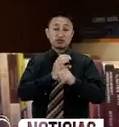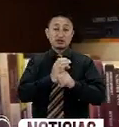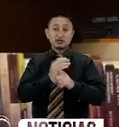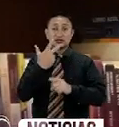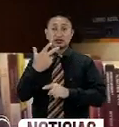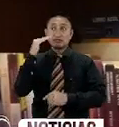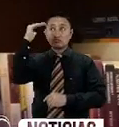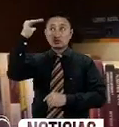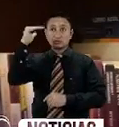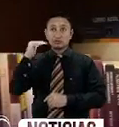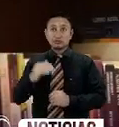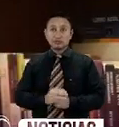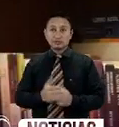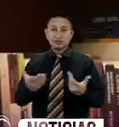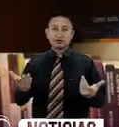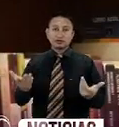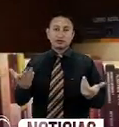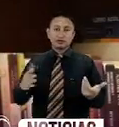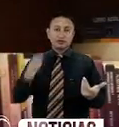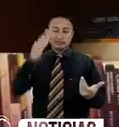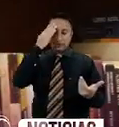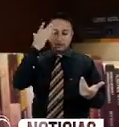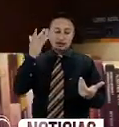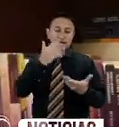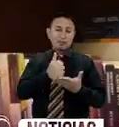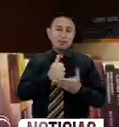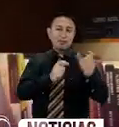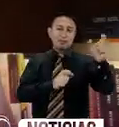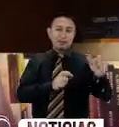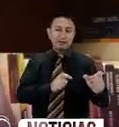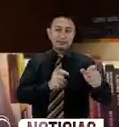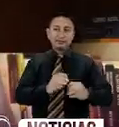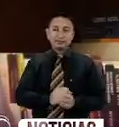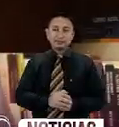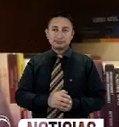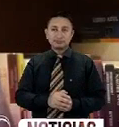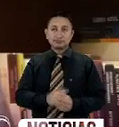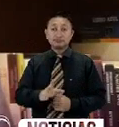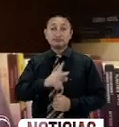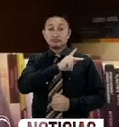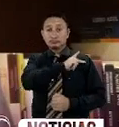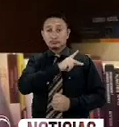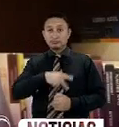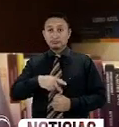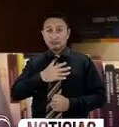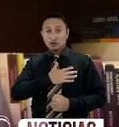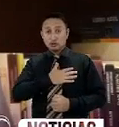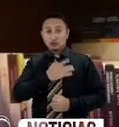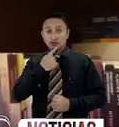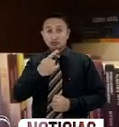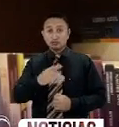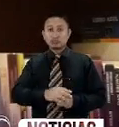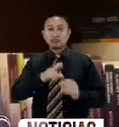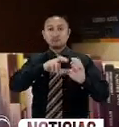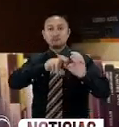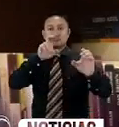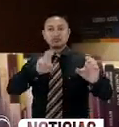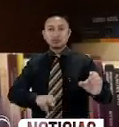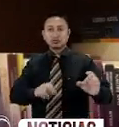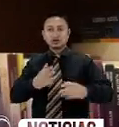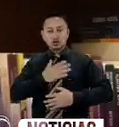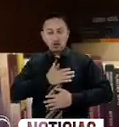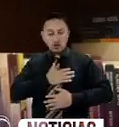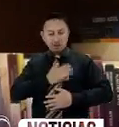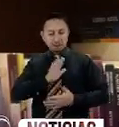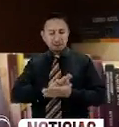primeros es obvio A quién quieren beneficiar a título personal anuncio que me retiro con la frente